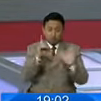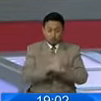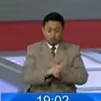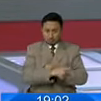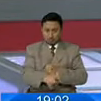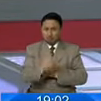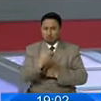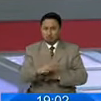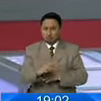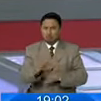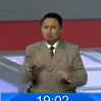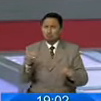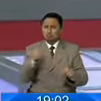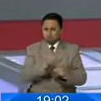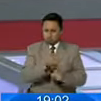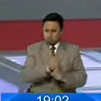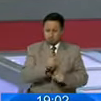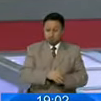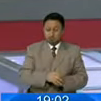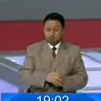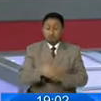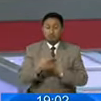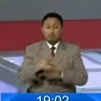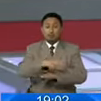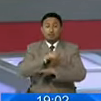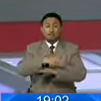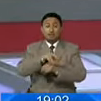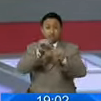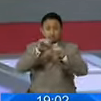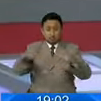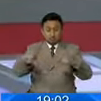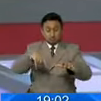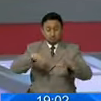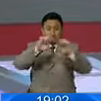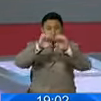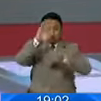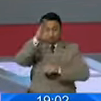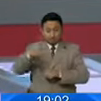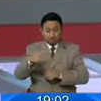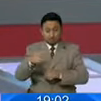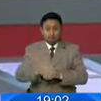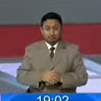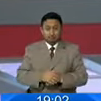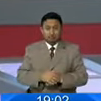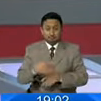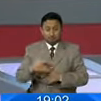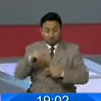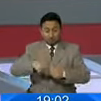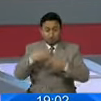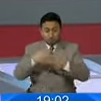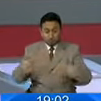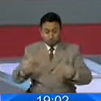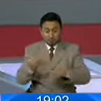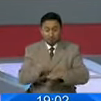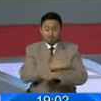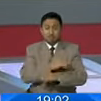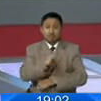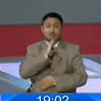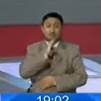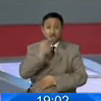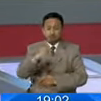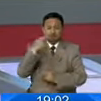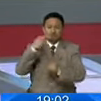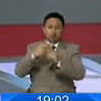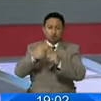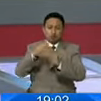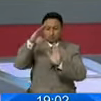malintencionada, mientras que el fiscal general anunció que resolverán el caso de Brecht antes de que Estados Unidos remita la lista con los nombres de